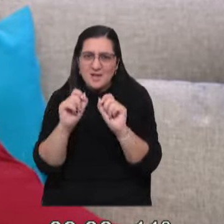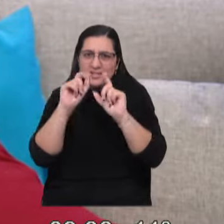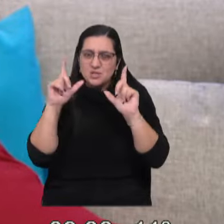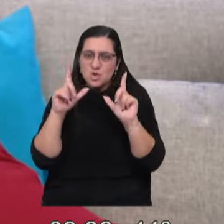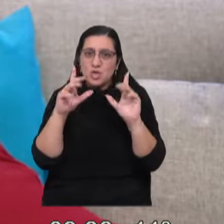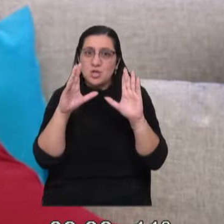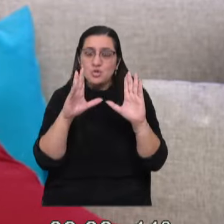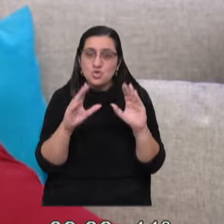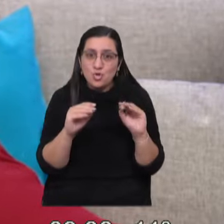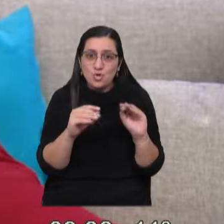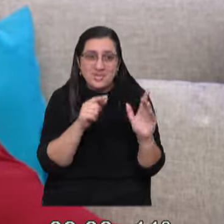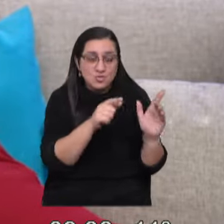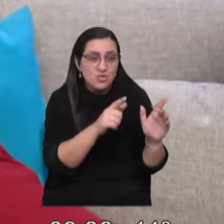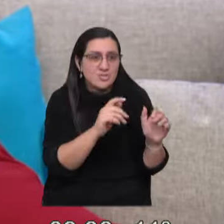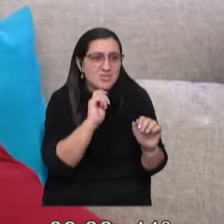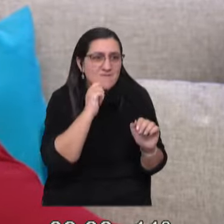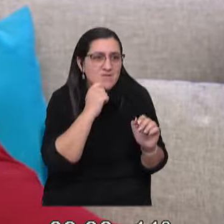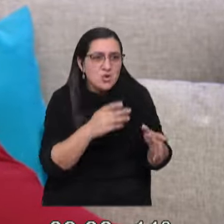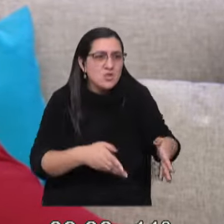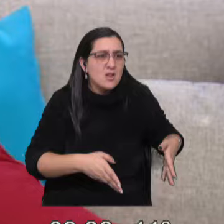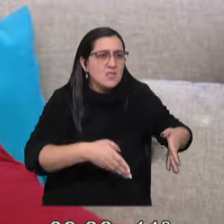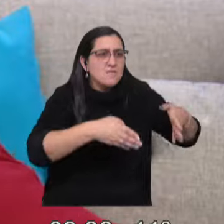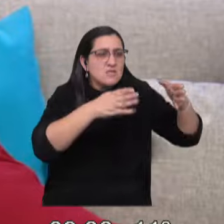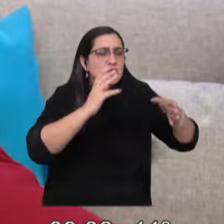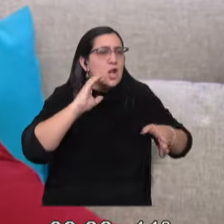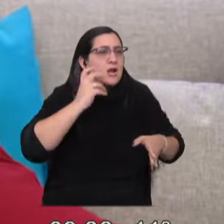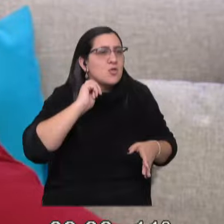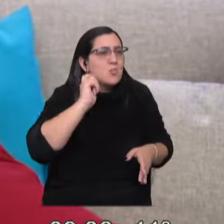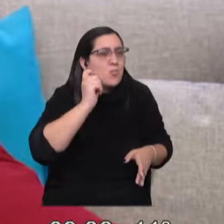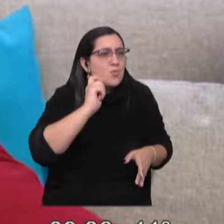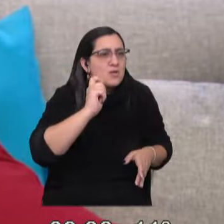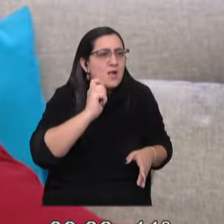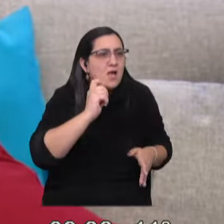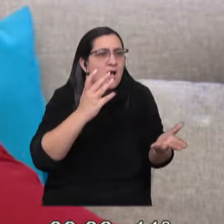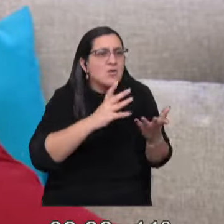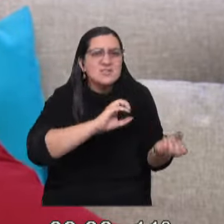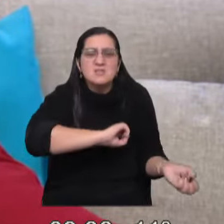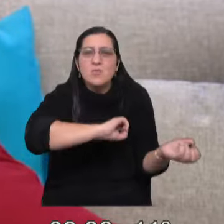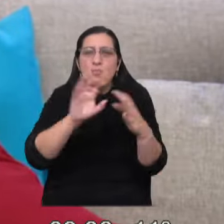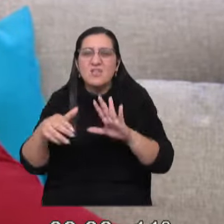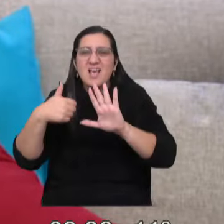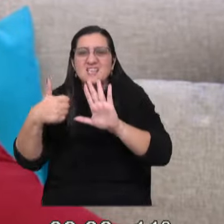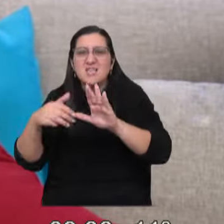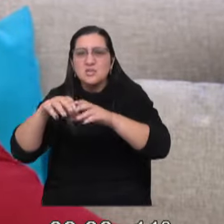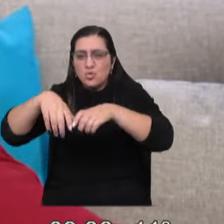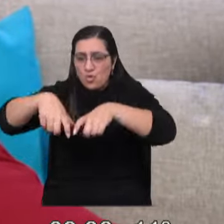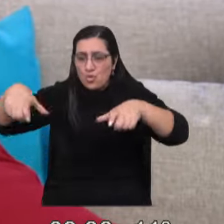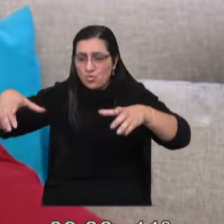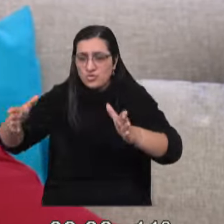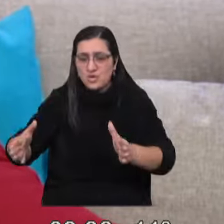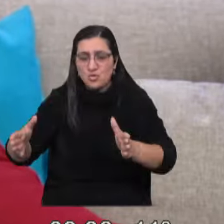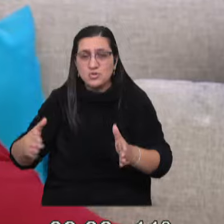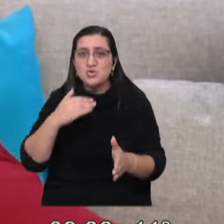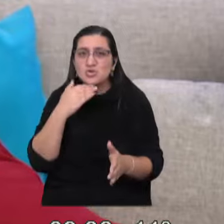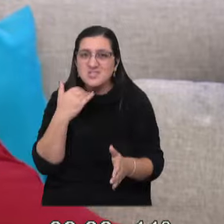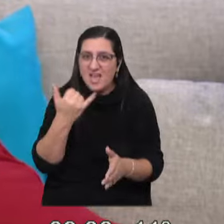todo este acervo todo eso que es las radios públicas se muden ahora a seis contenedores yo no sé si si en producción